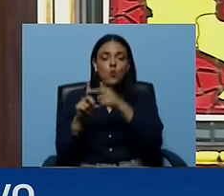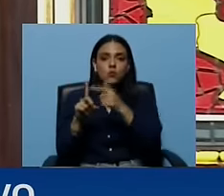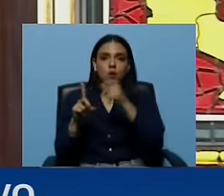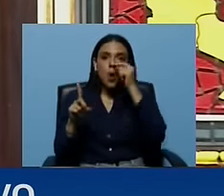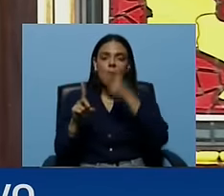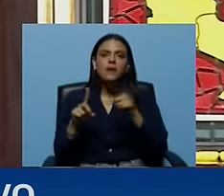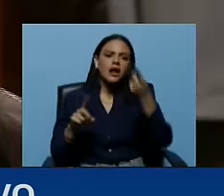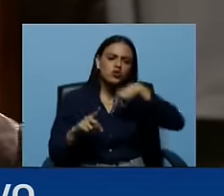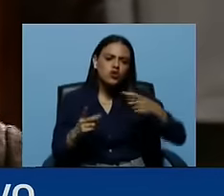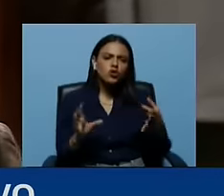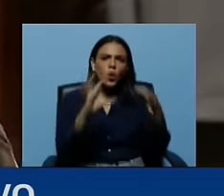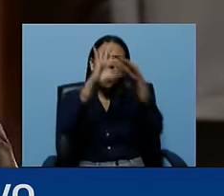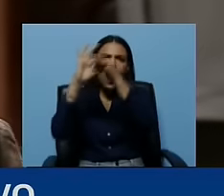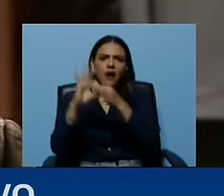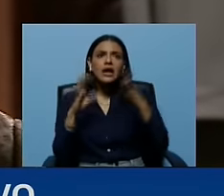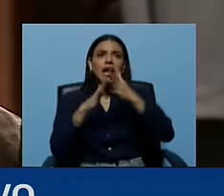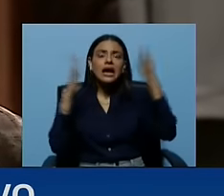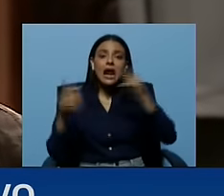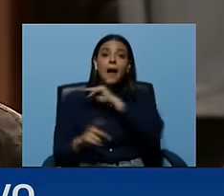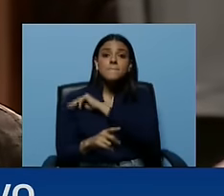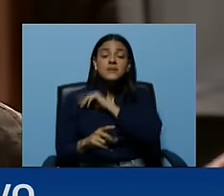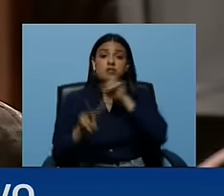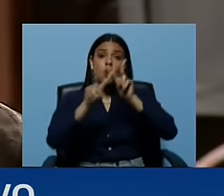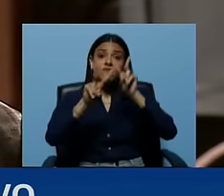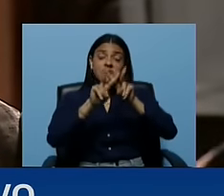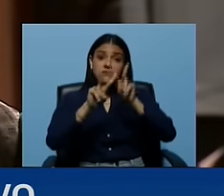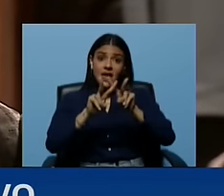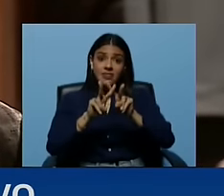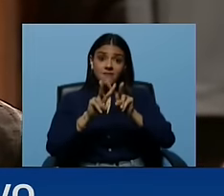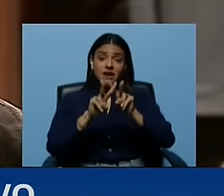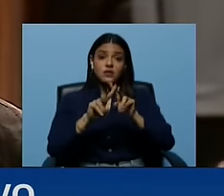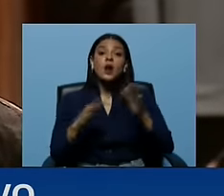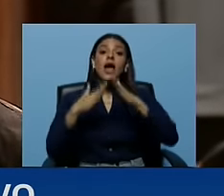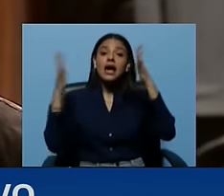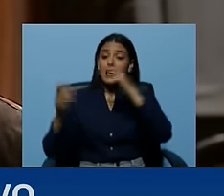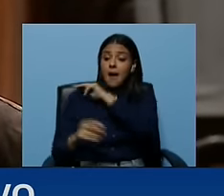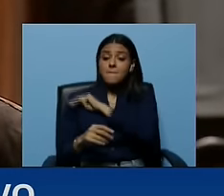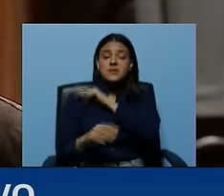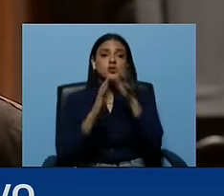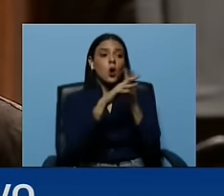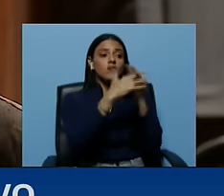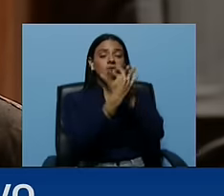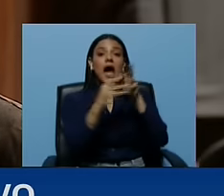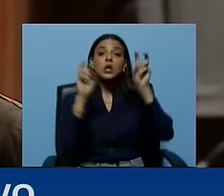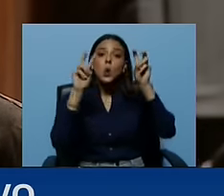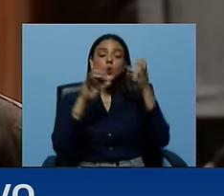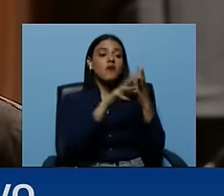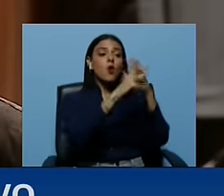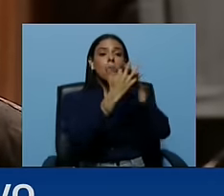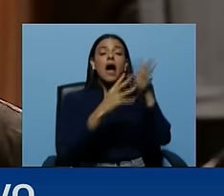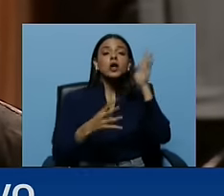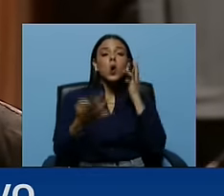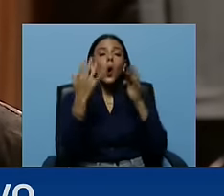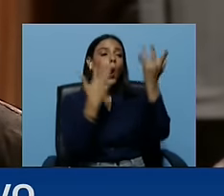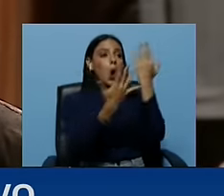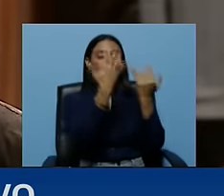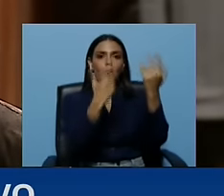unificar la gran misión Vivienda Venezuela y la gran misión Barrio Nuevo, Barrio Tricolor.